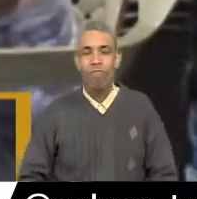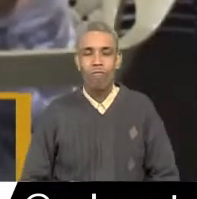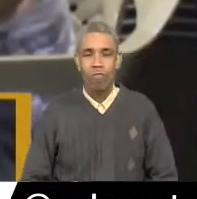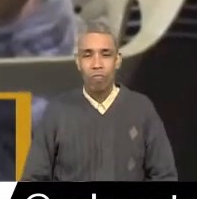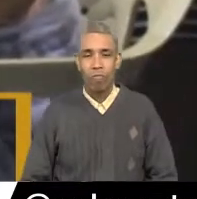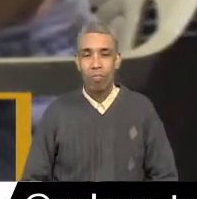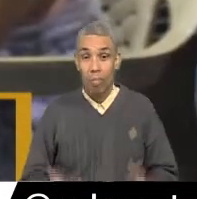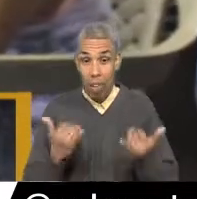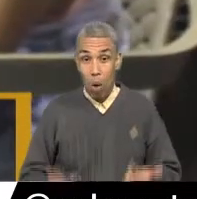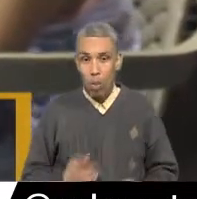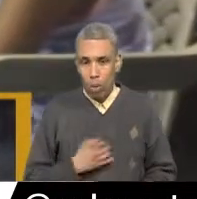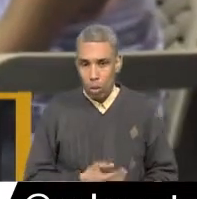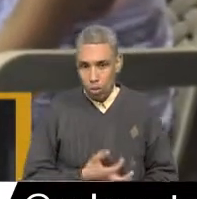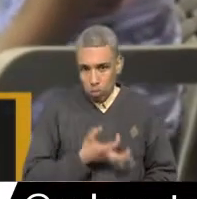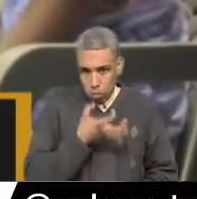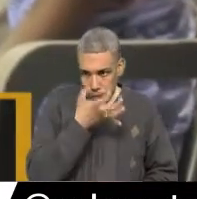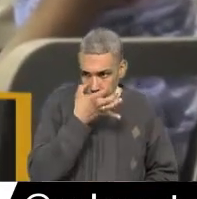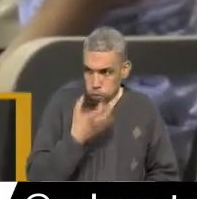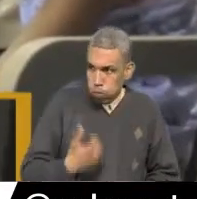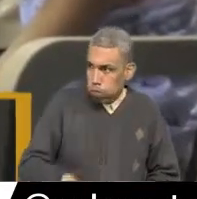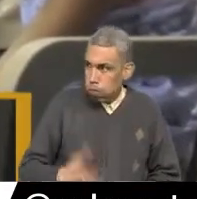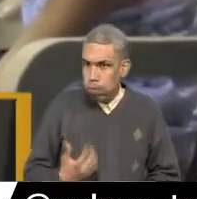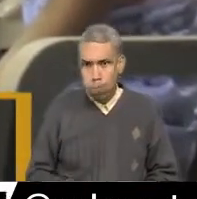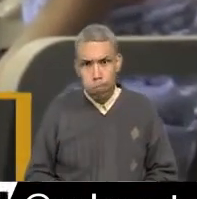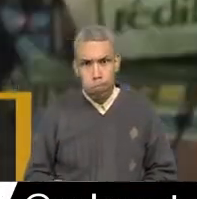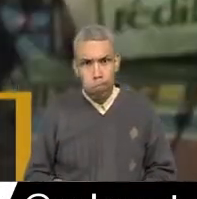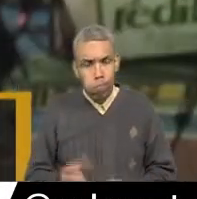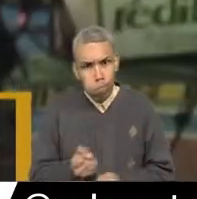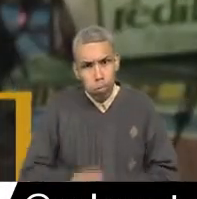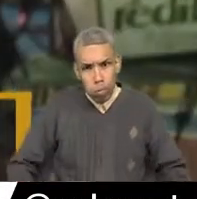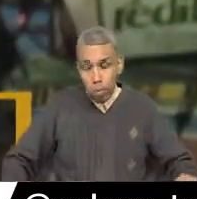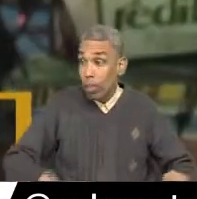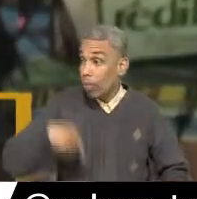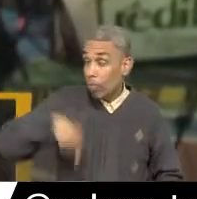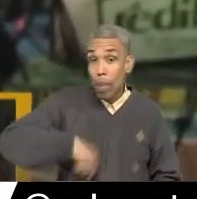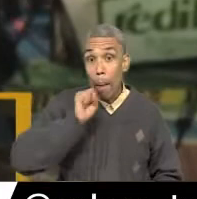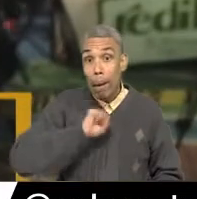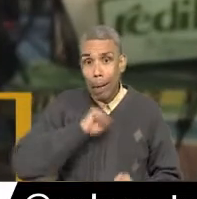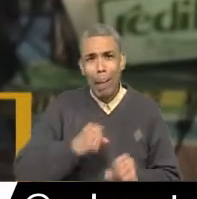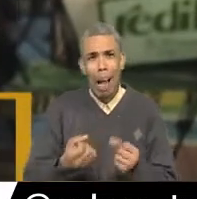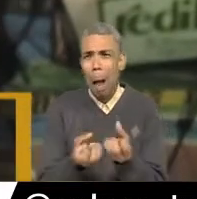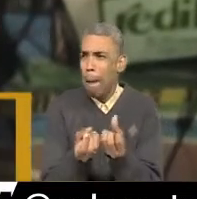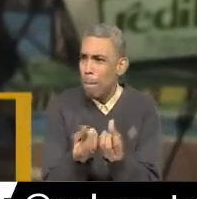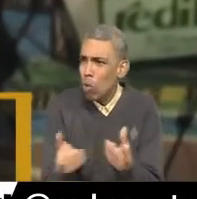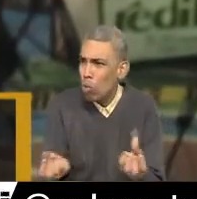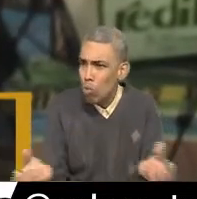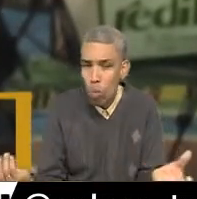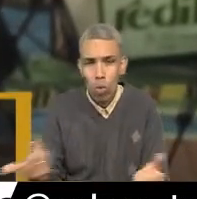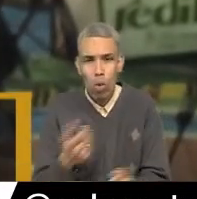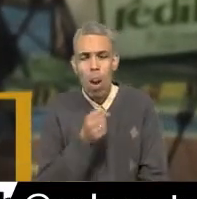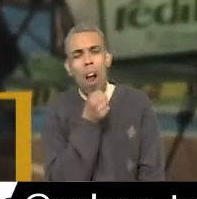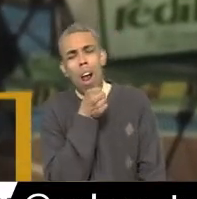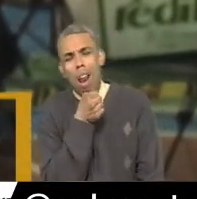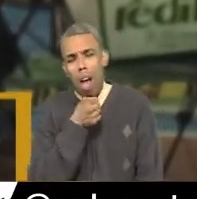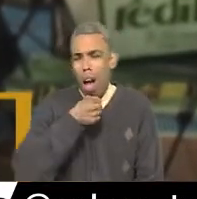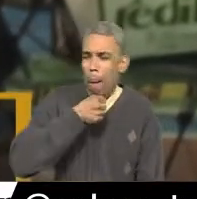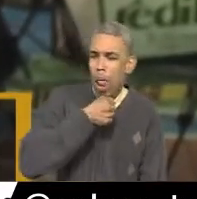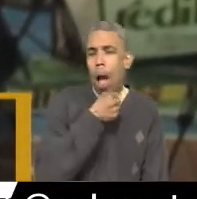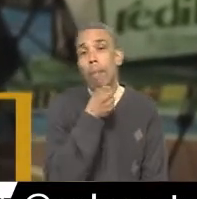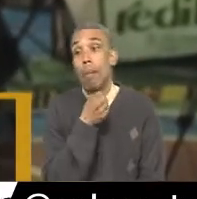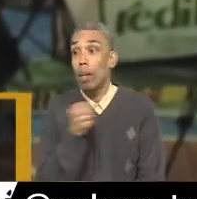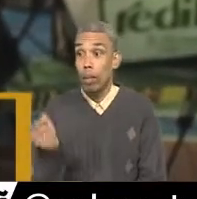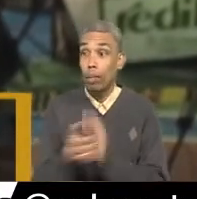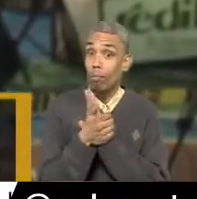ahora nosotros nos hemos sorprendido, de que verdaderamente en Barrancabermeja hay demasiado talento, demasiado, demasiado.